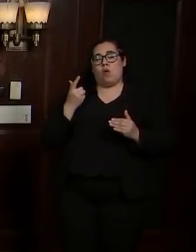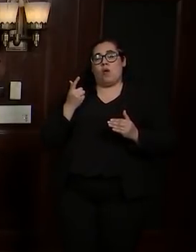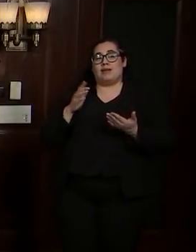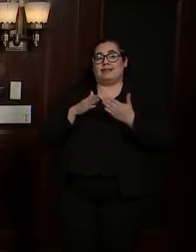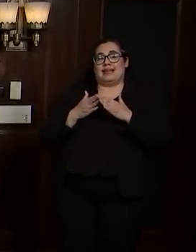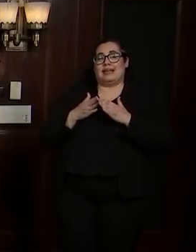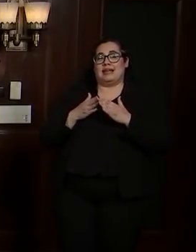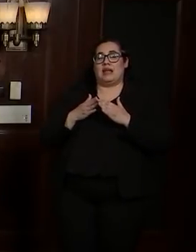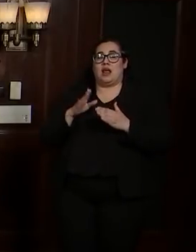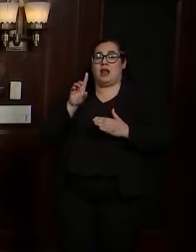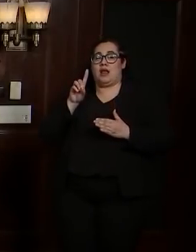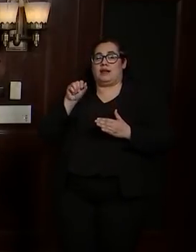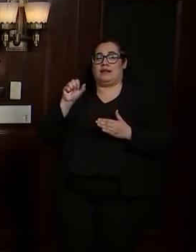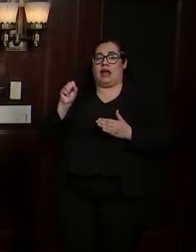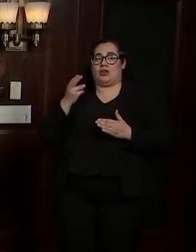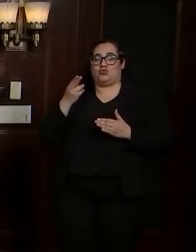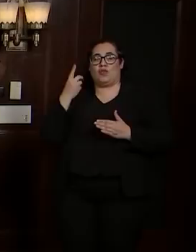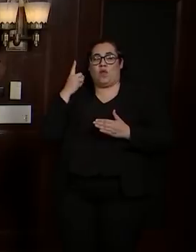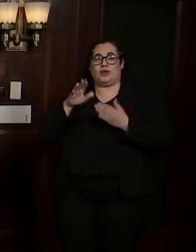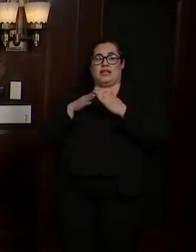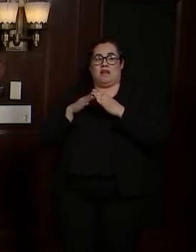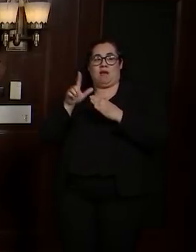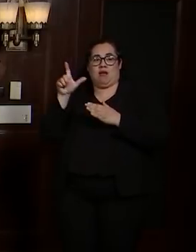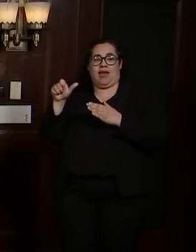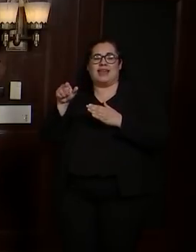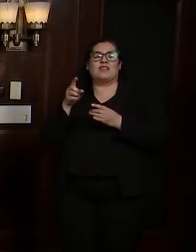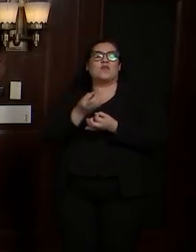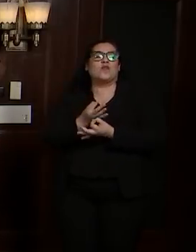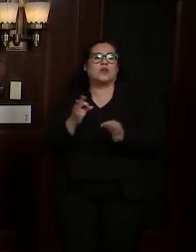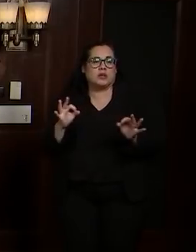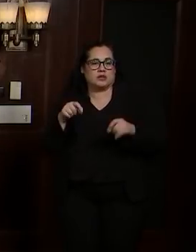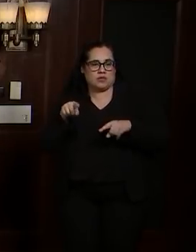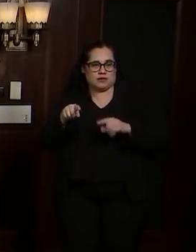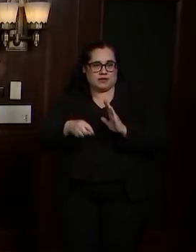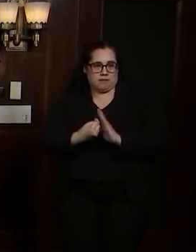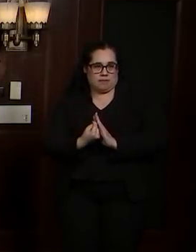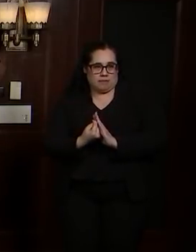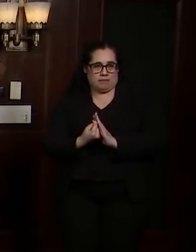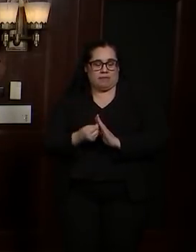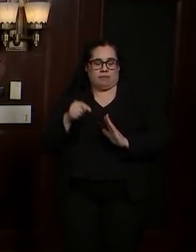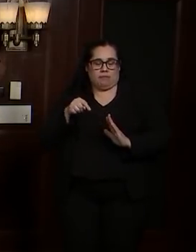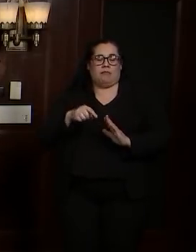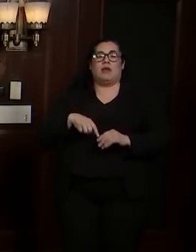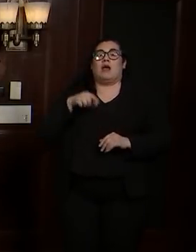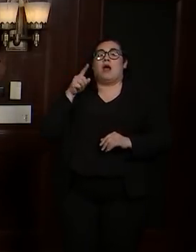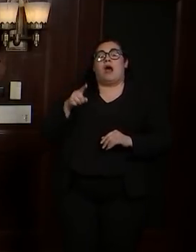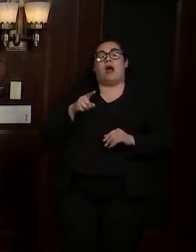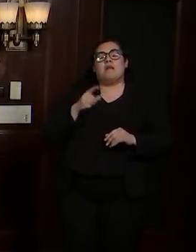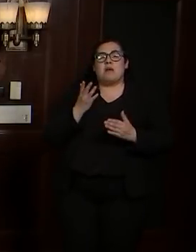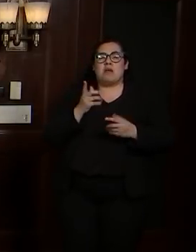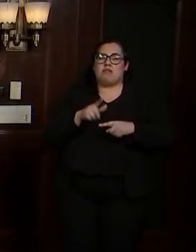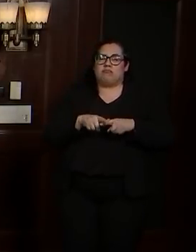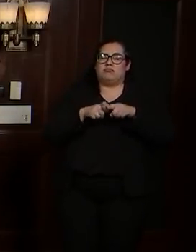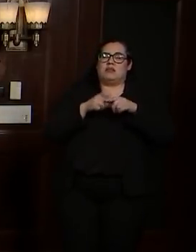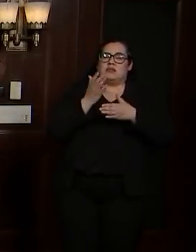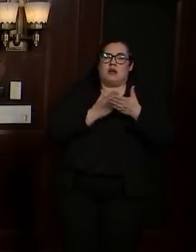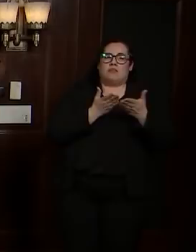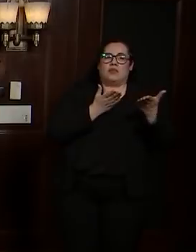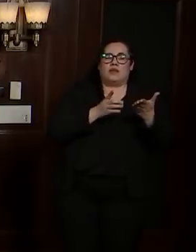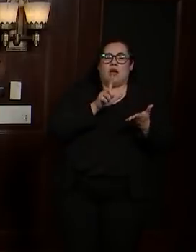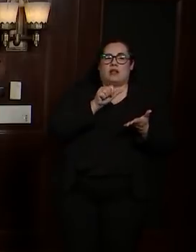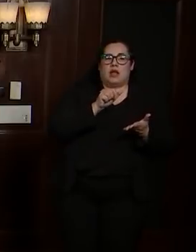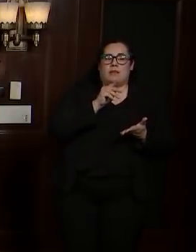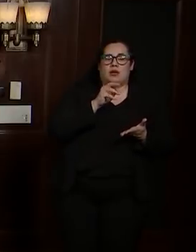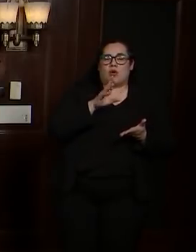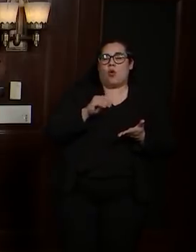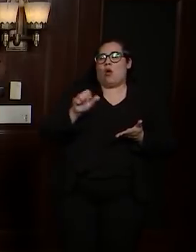Los Ángeles, Dash, es gratis durante esta crisis. Hay reducciones en servicio en el Metro, Dash